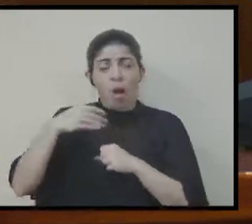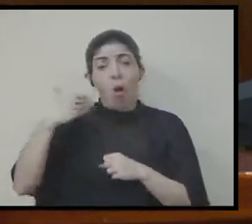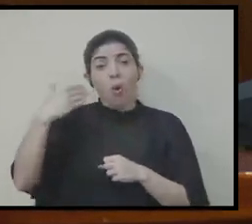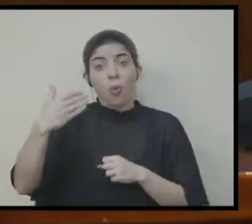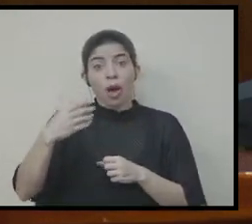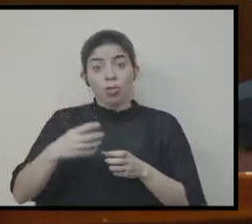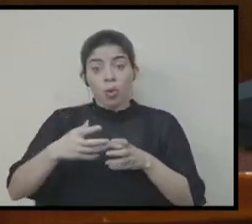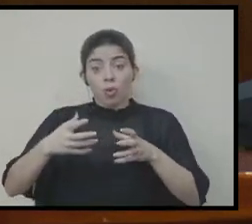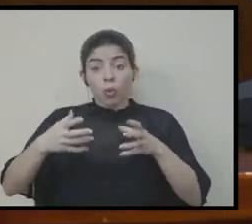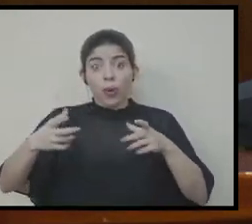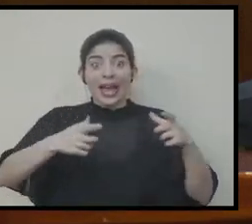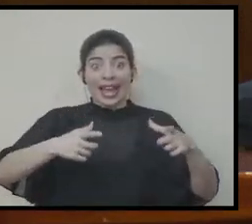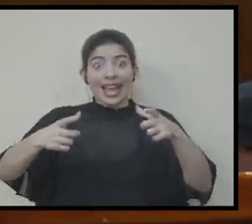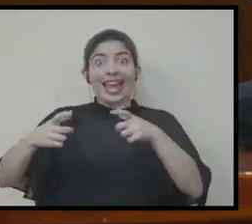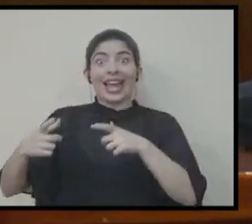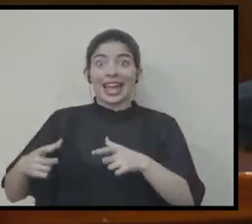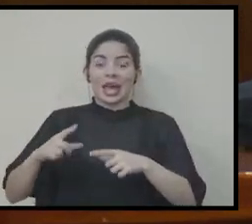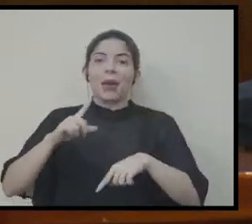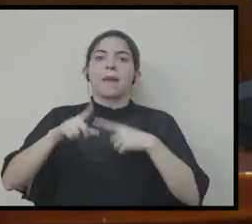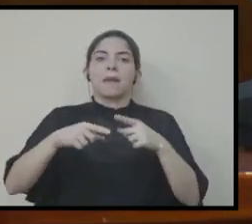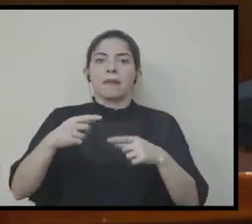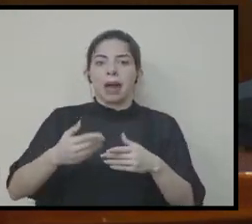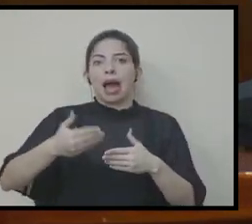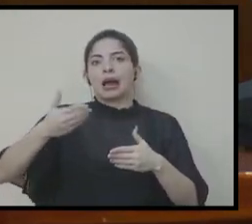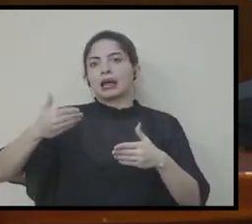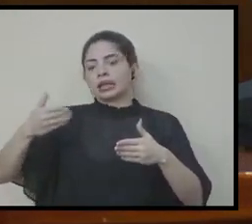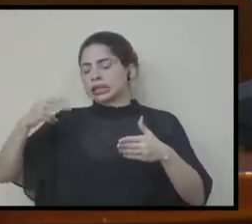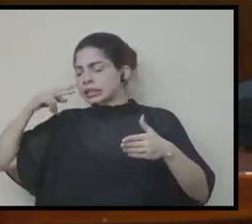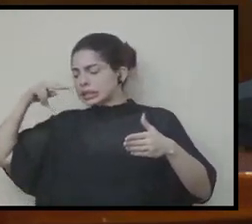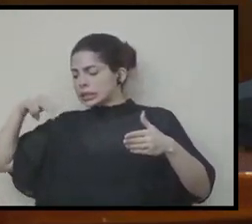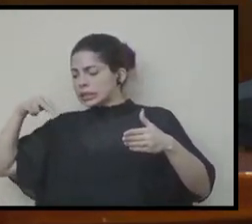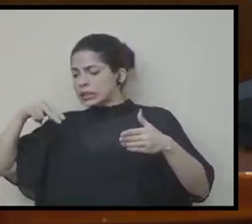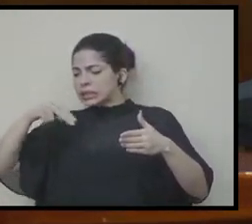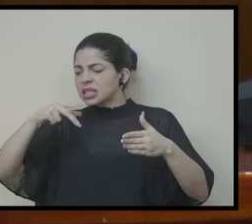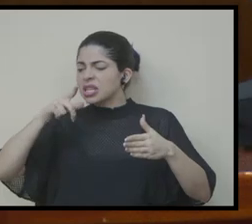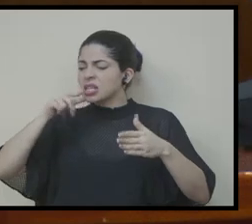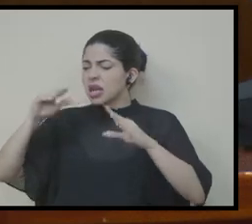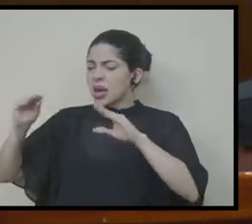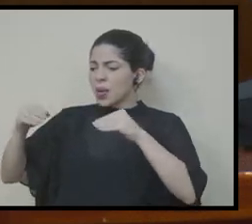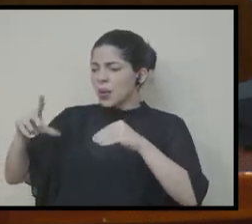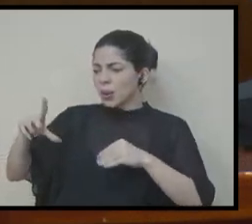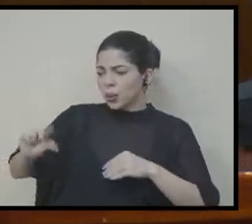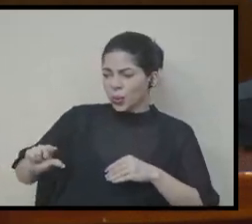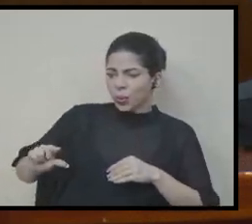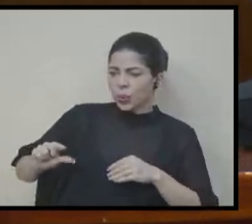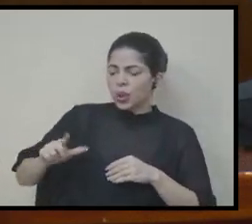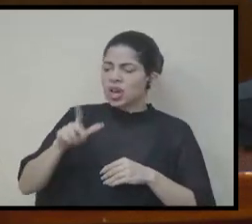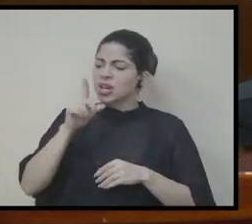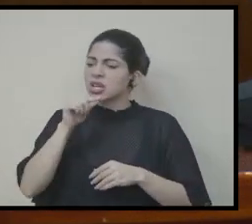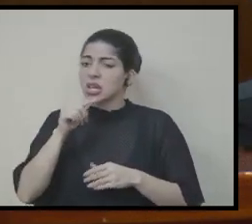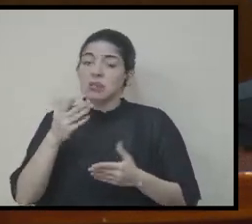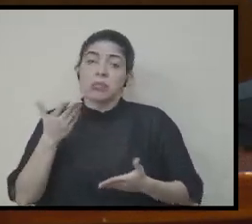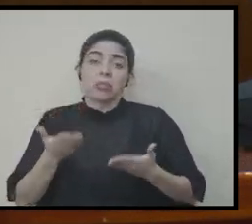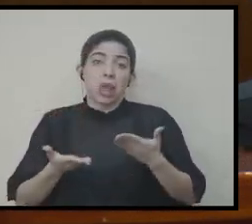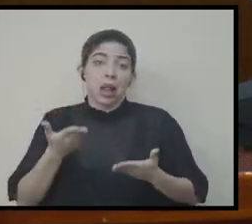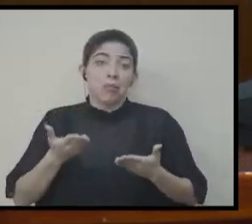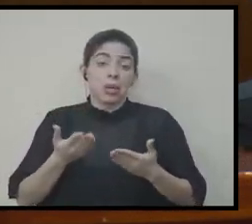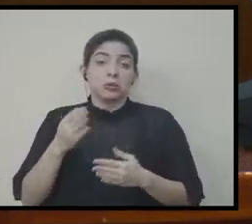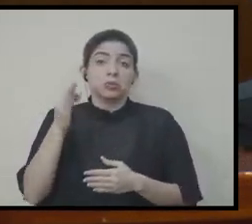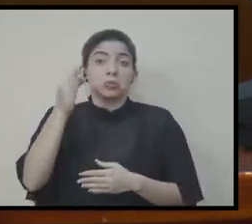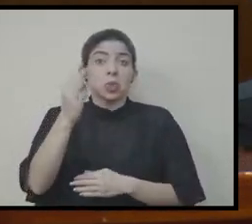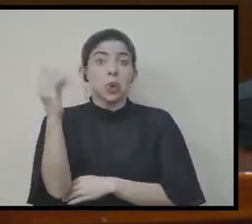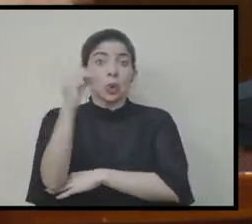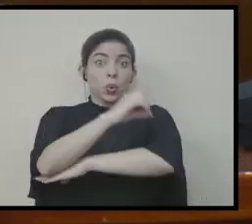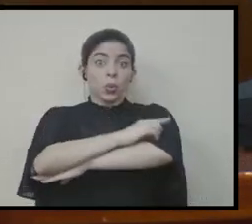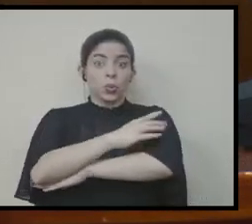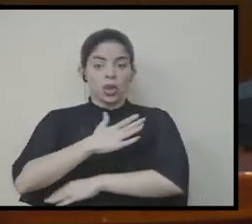más volumen de queques, se van a ir para atrás y van a empezar a buscar proveedores más baratos, y quién quita que un día usted